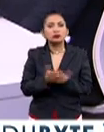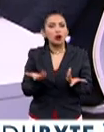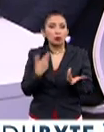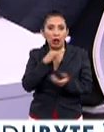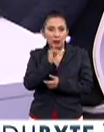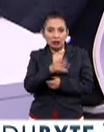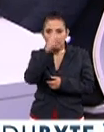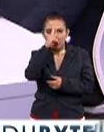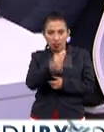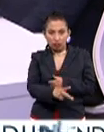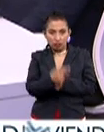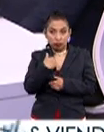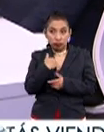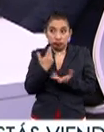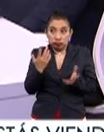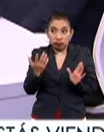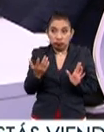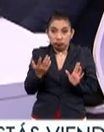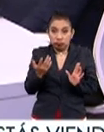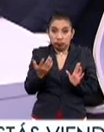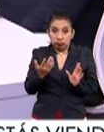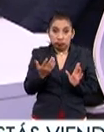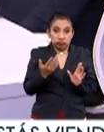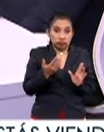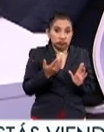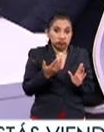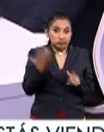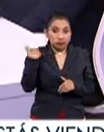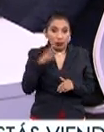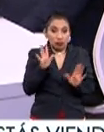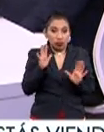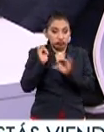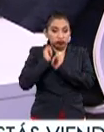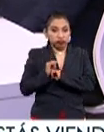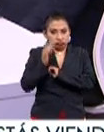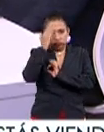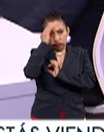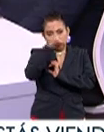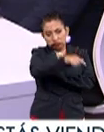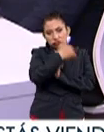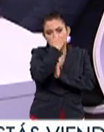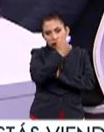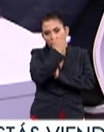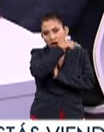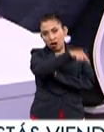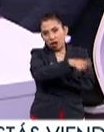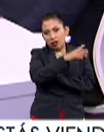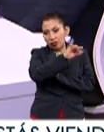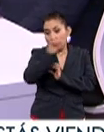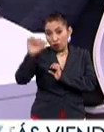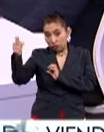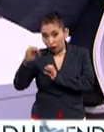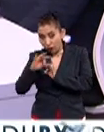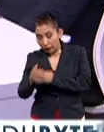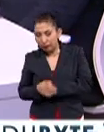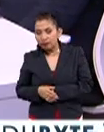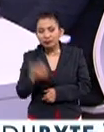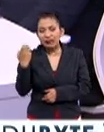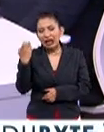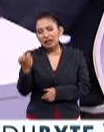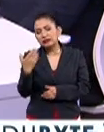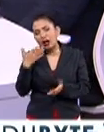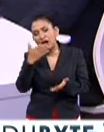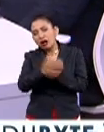Nunca lo habíamos hecho en México, digo, cuando menos, digamos, desde la autoridad académica, no se había hecho. Yo creo que un instrumento